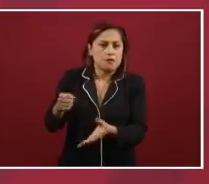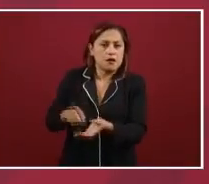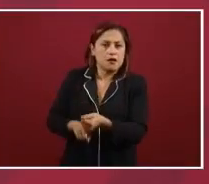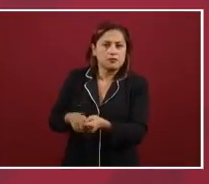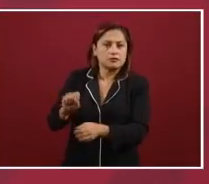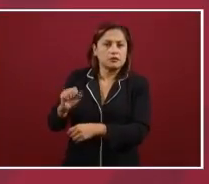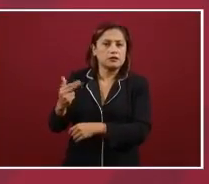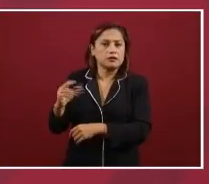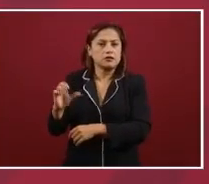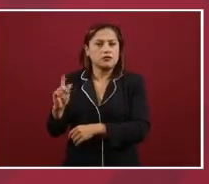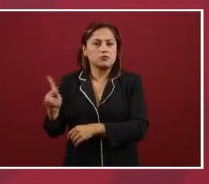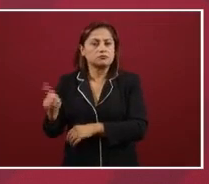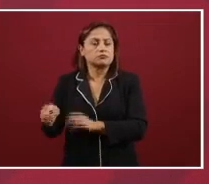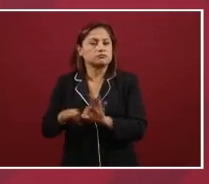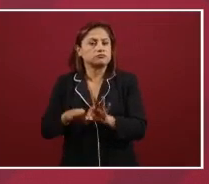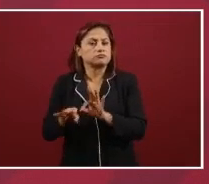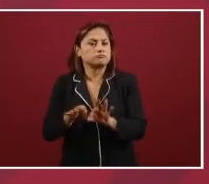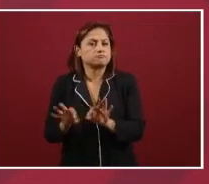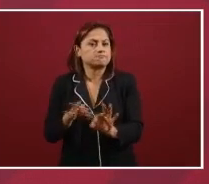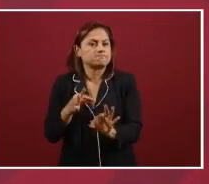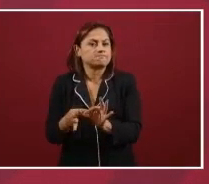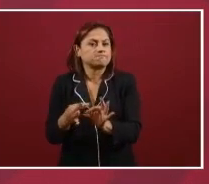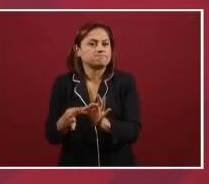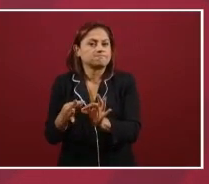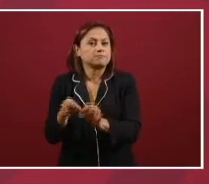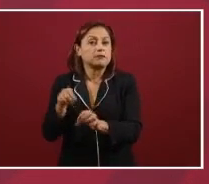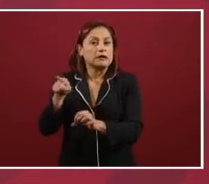muy buen trabajo, ahorrando